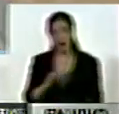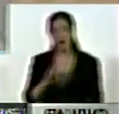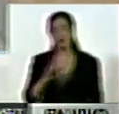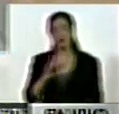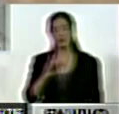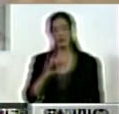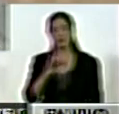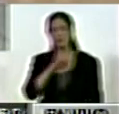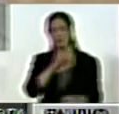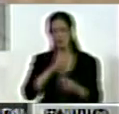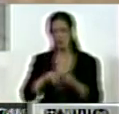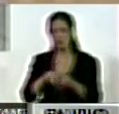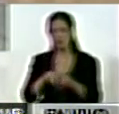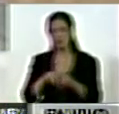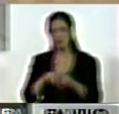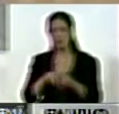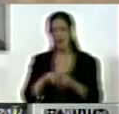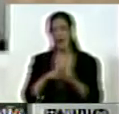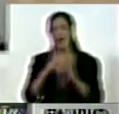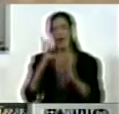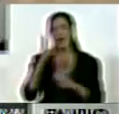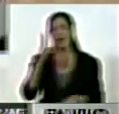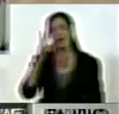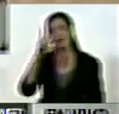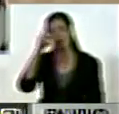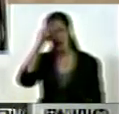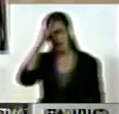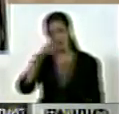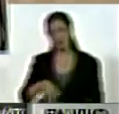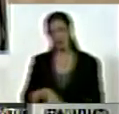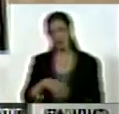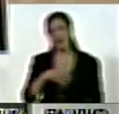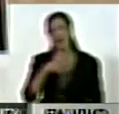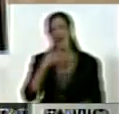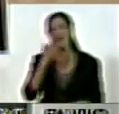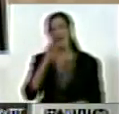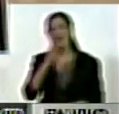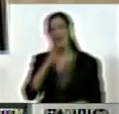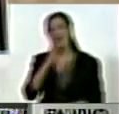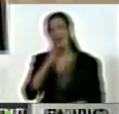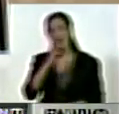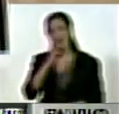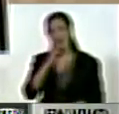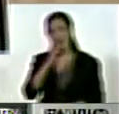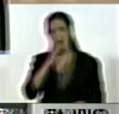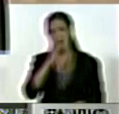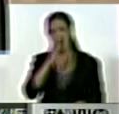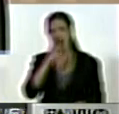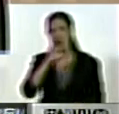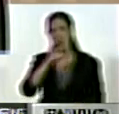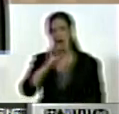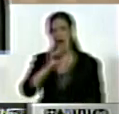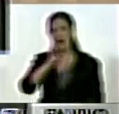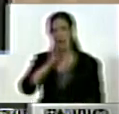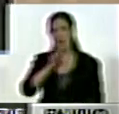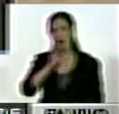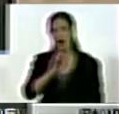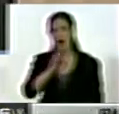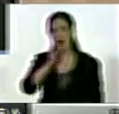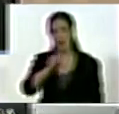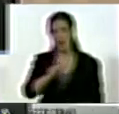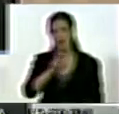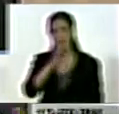cuenta en Irak. El banco es el banco Cairo Amman Bank.